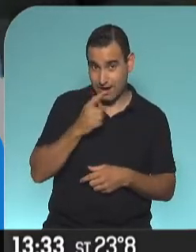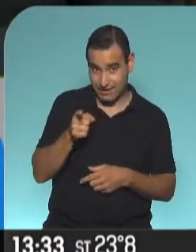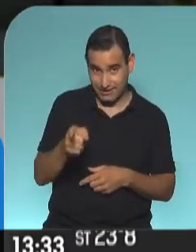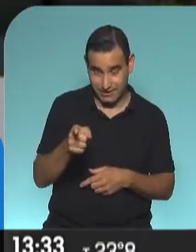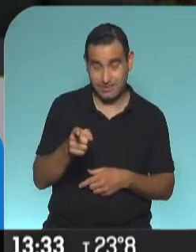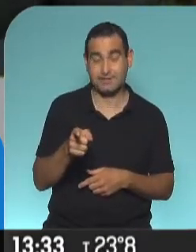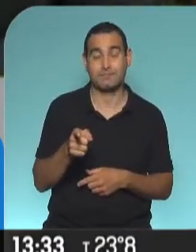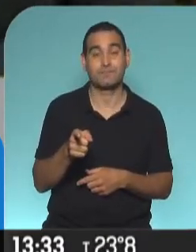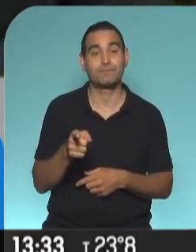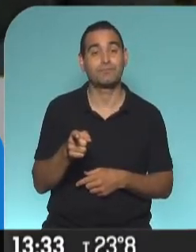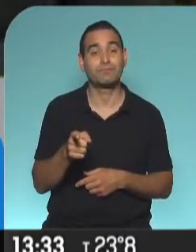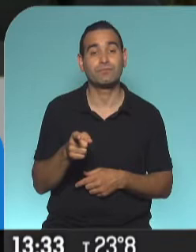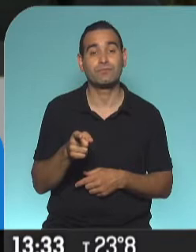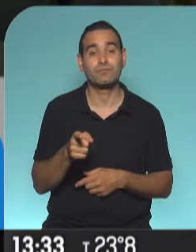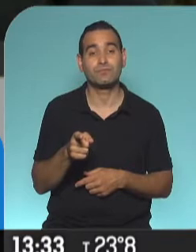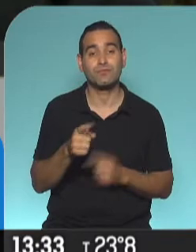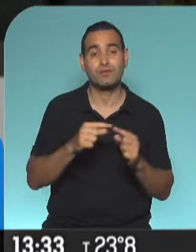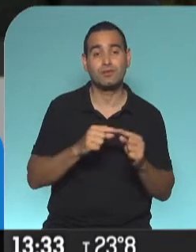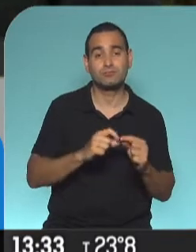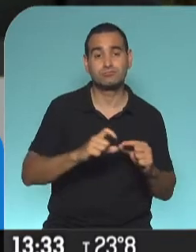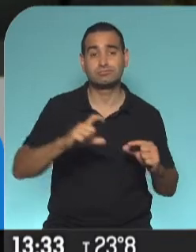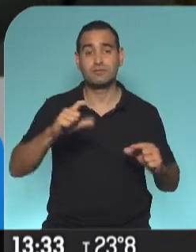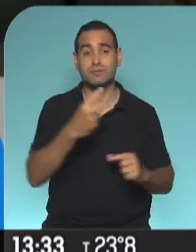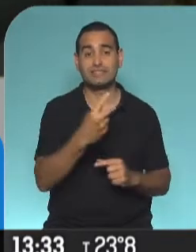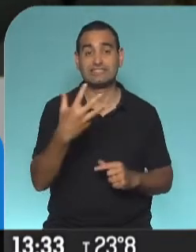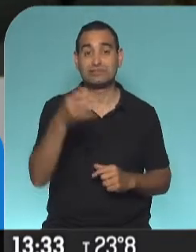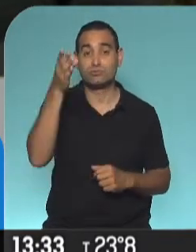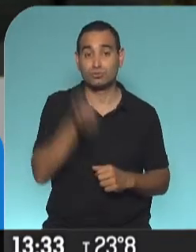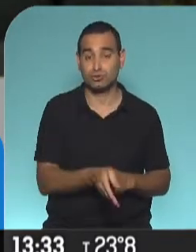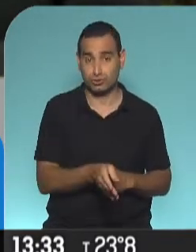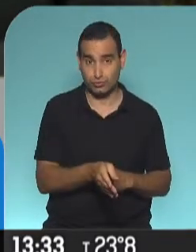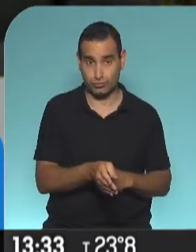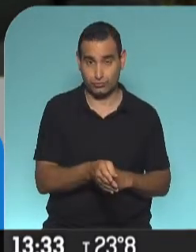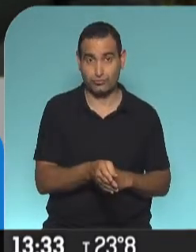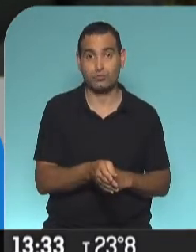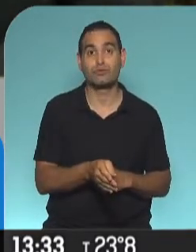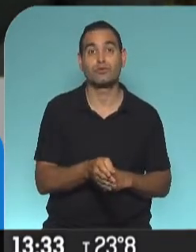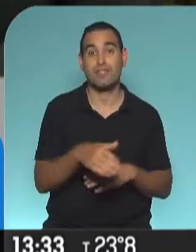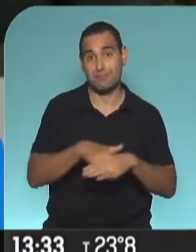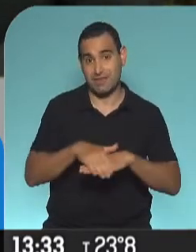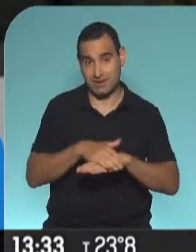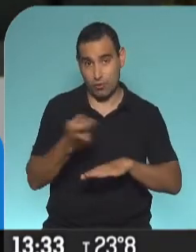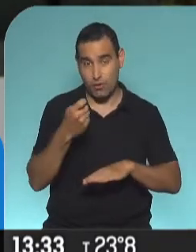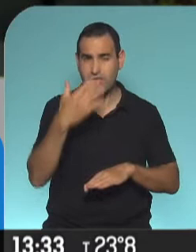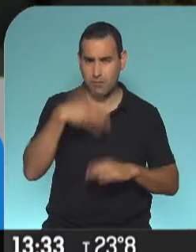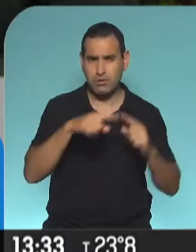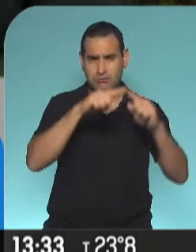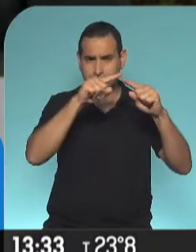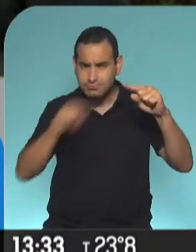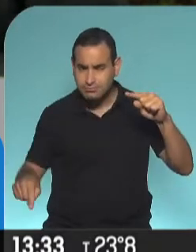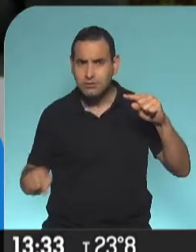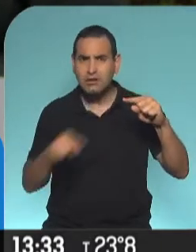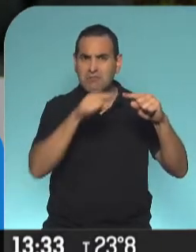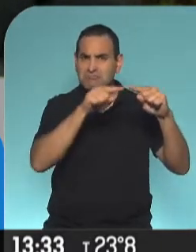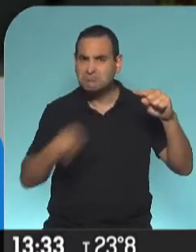el gobierno anterior, un crecimiento del 25% en el haber mínimo, después una caída. Esta caída yo